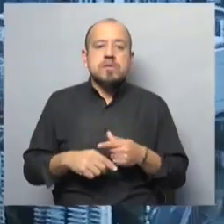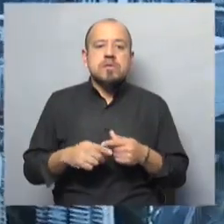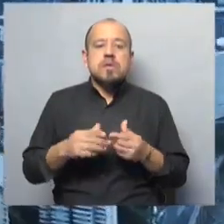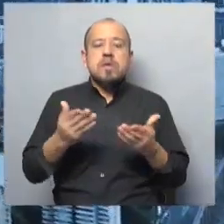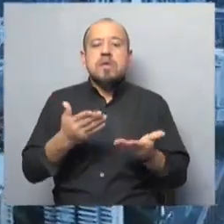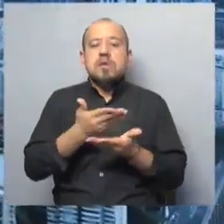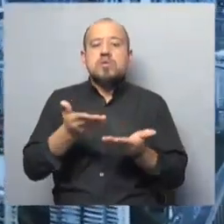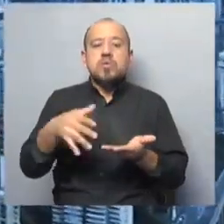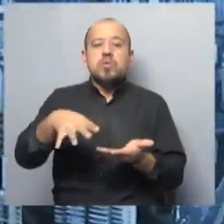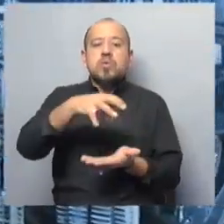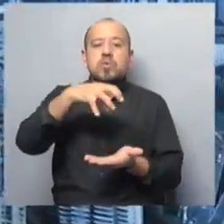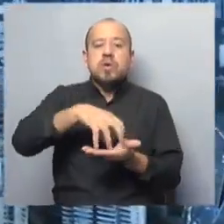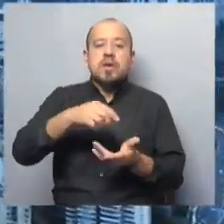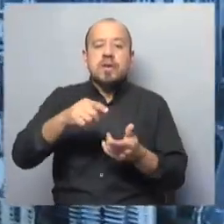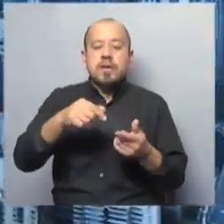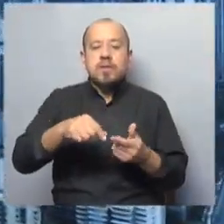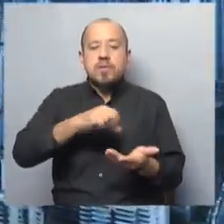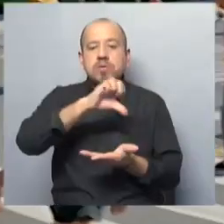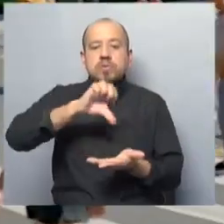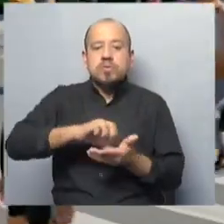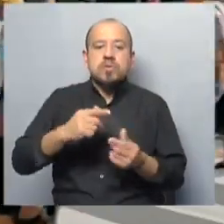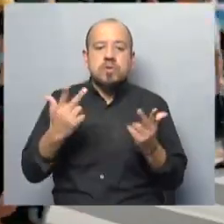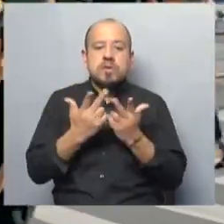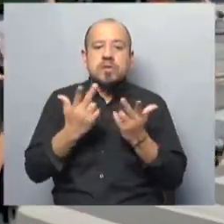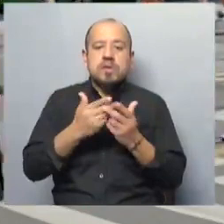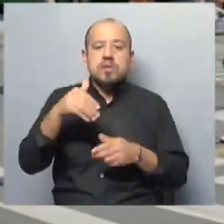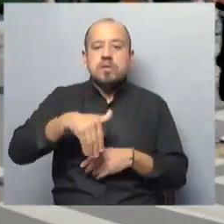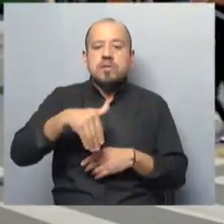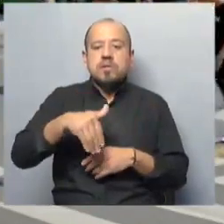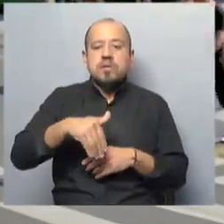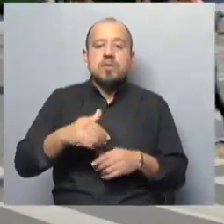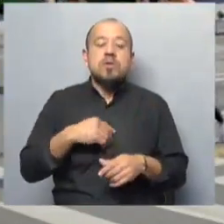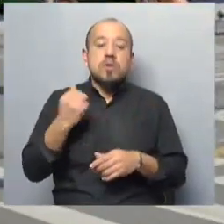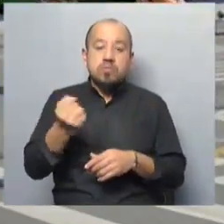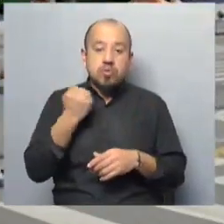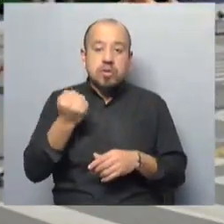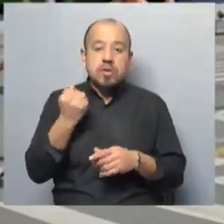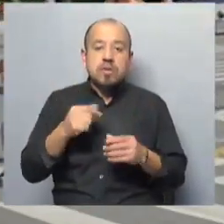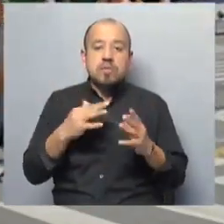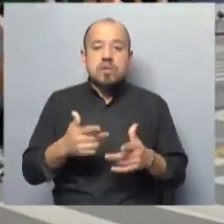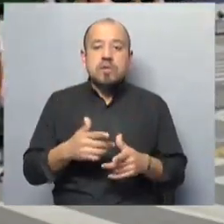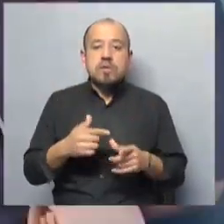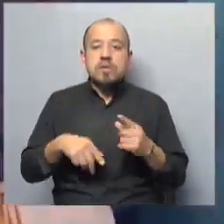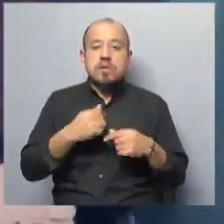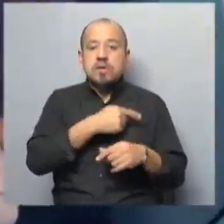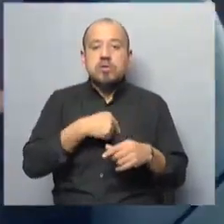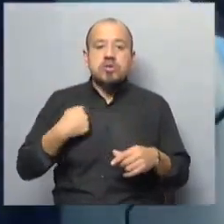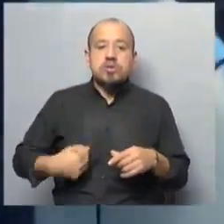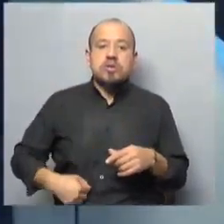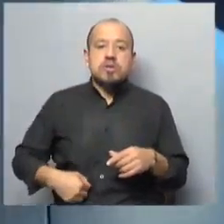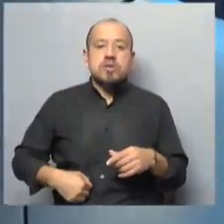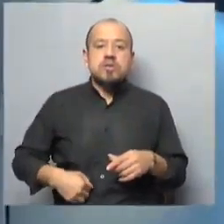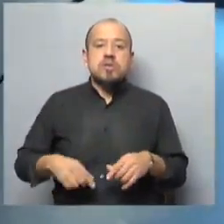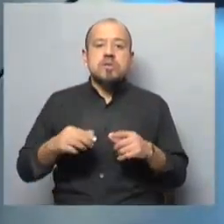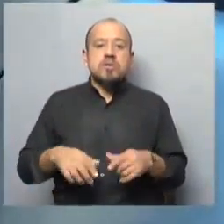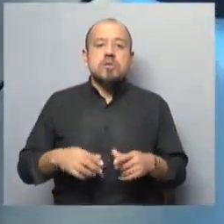una municipalidad y su número de habitantes, unos 33 millones, es muy relevante incluso para las dimensiones de China. Si bien